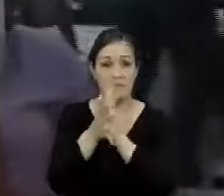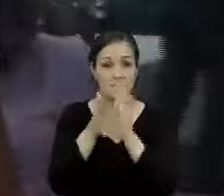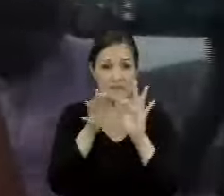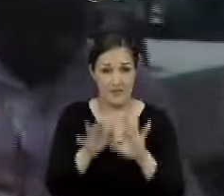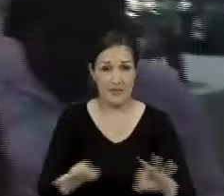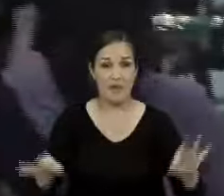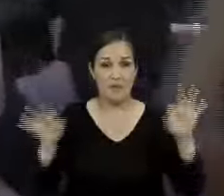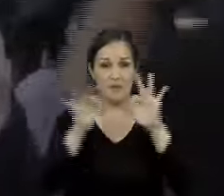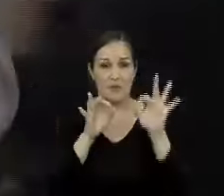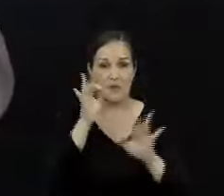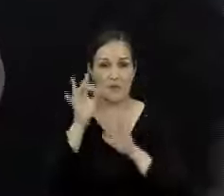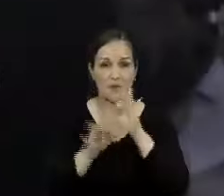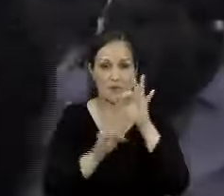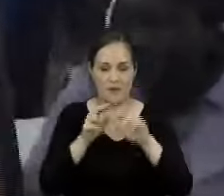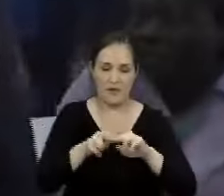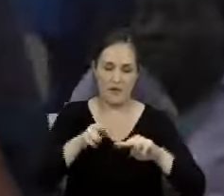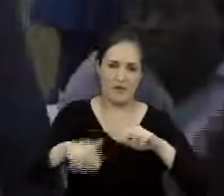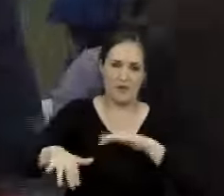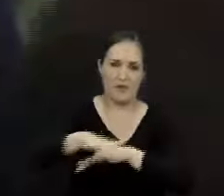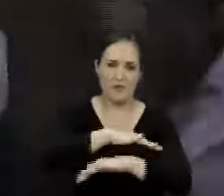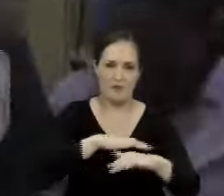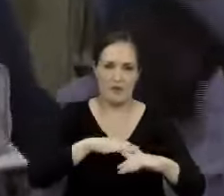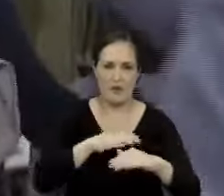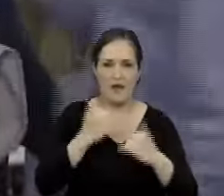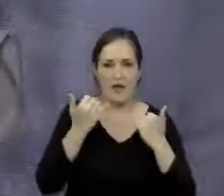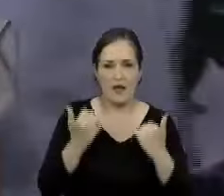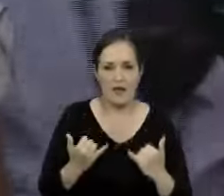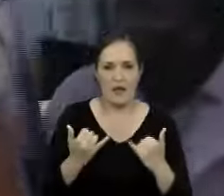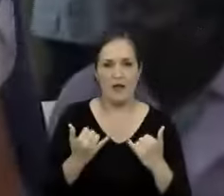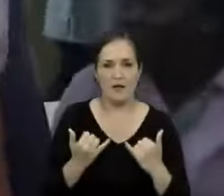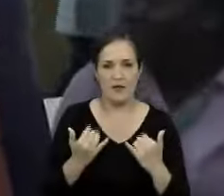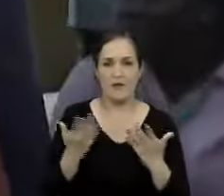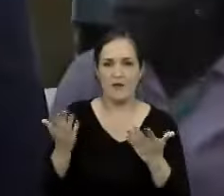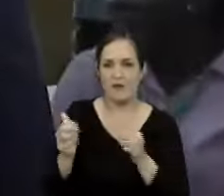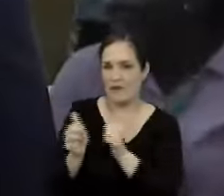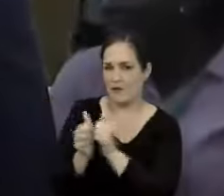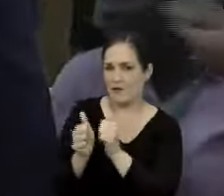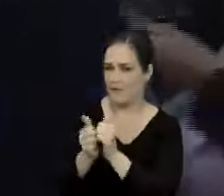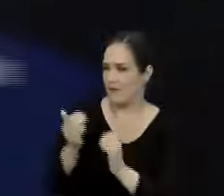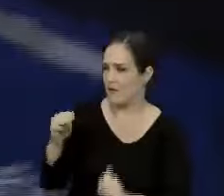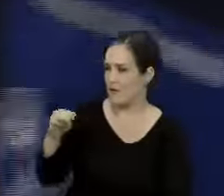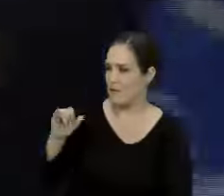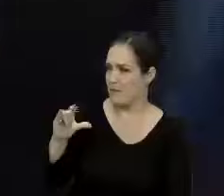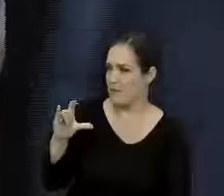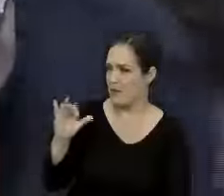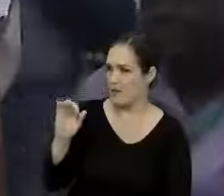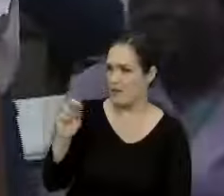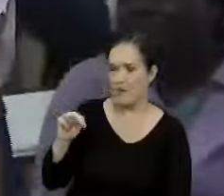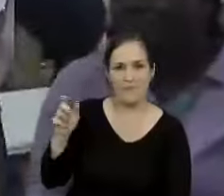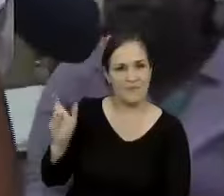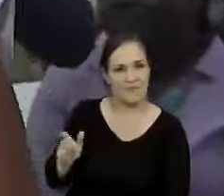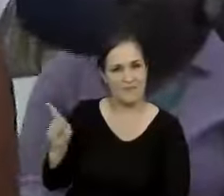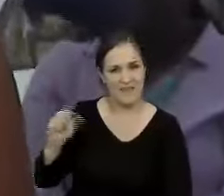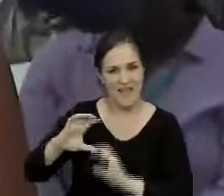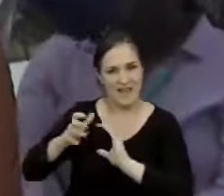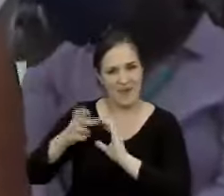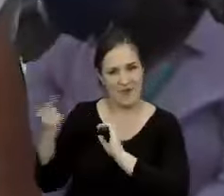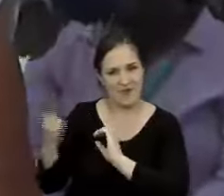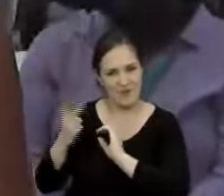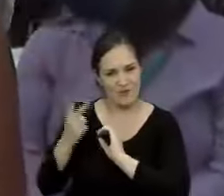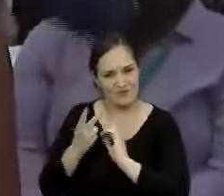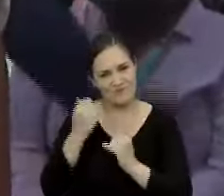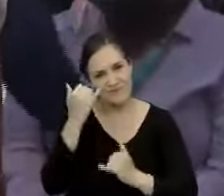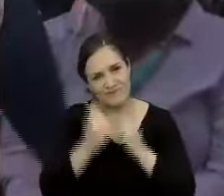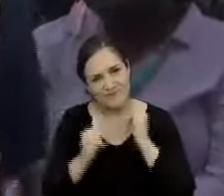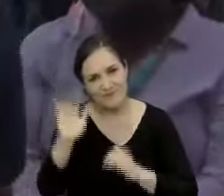de protección de la vida y biodiversidad, nosotros con nuestra grata compañía de Milton Henao de la Radio Nacional nos despedimos por el momento. Sigan